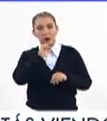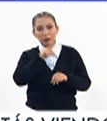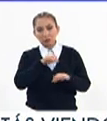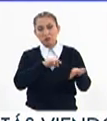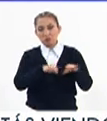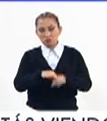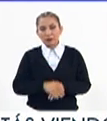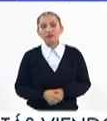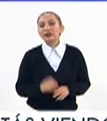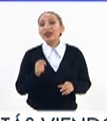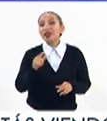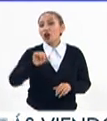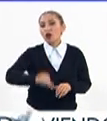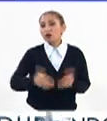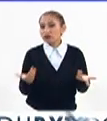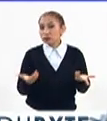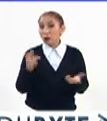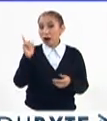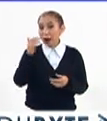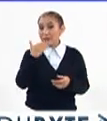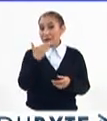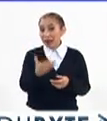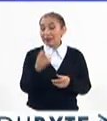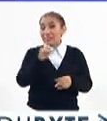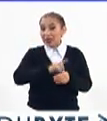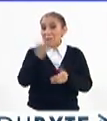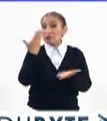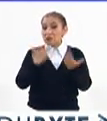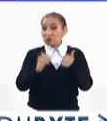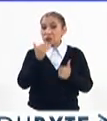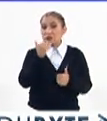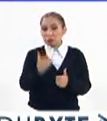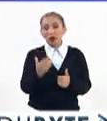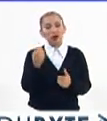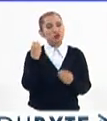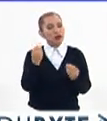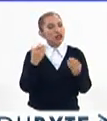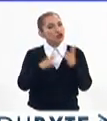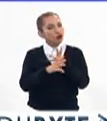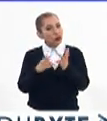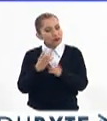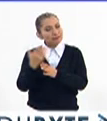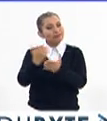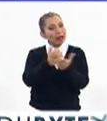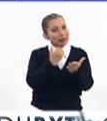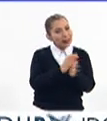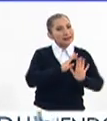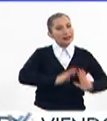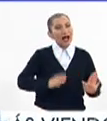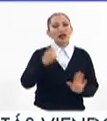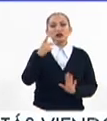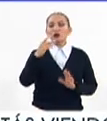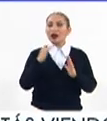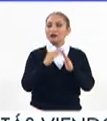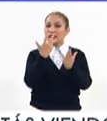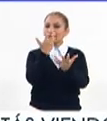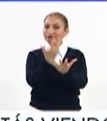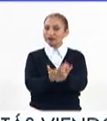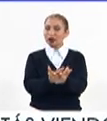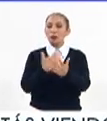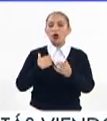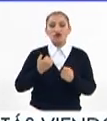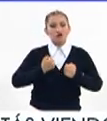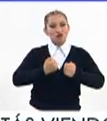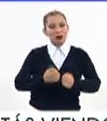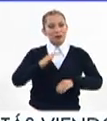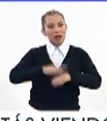Y ¿cómo le fue el día de hoy? Espero que haya tenido un día muy exitoso, con muchos logros, que esté ya descansando, recuperando fuerza